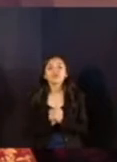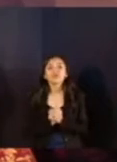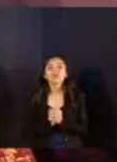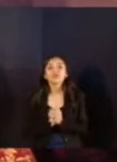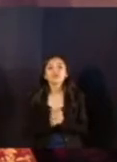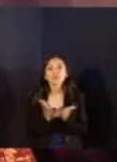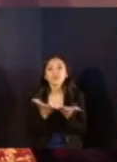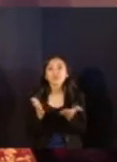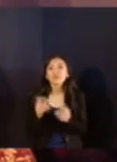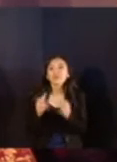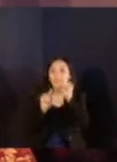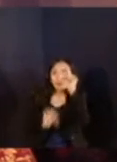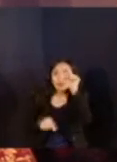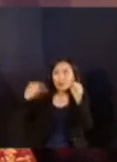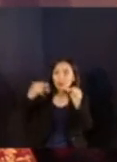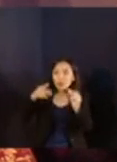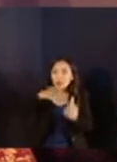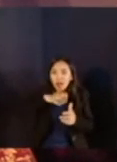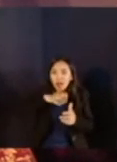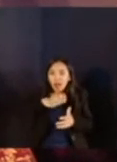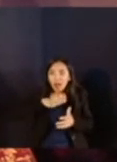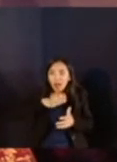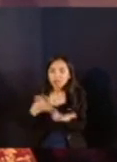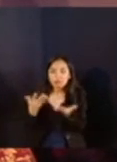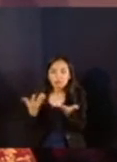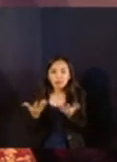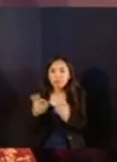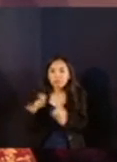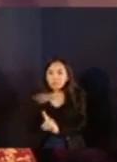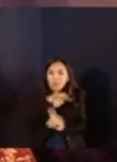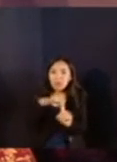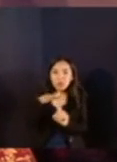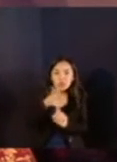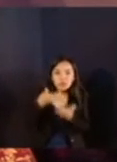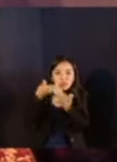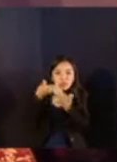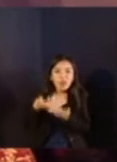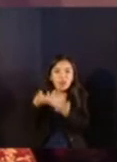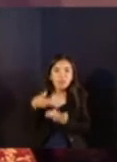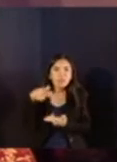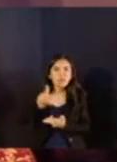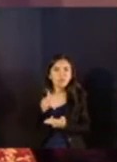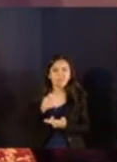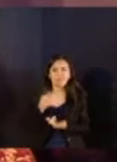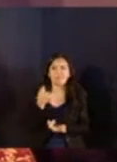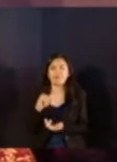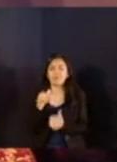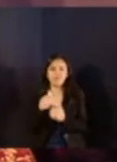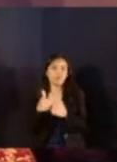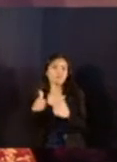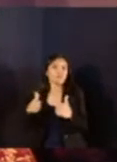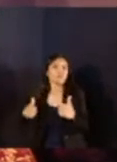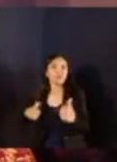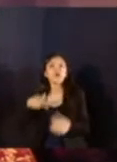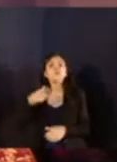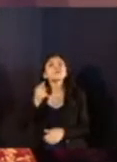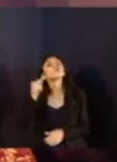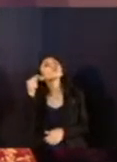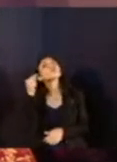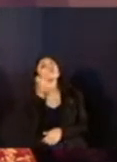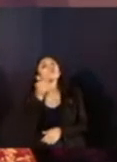potencial económico, estamos en esa situación. ¿Cuál sería para usted el reto en